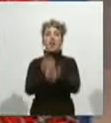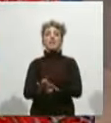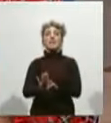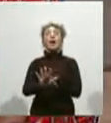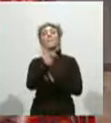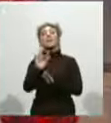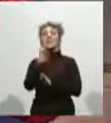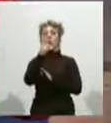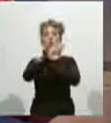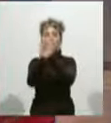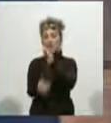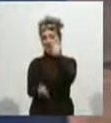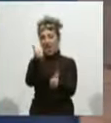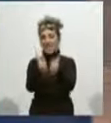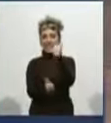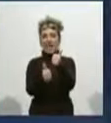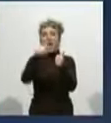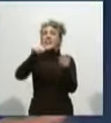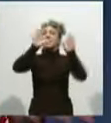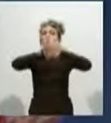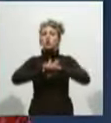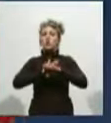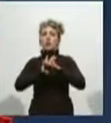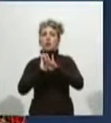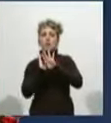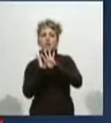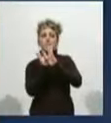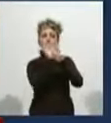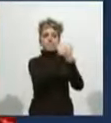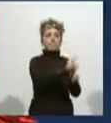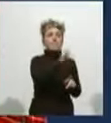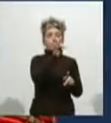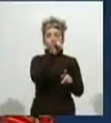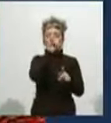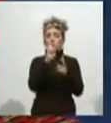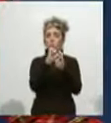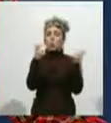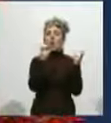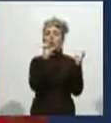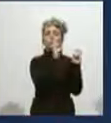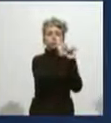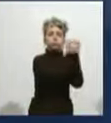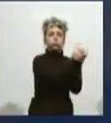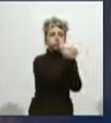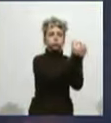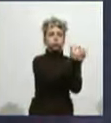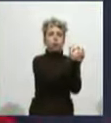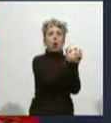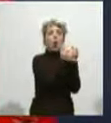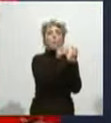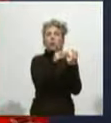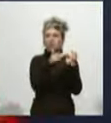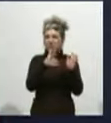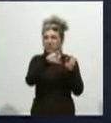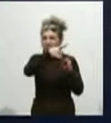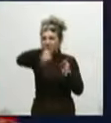finalista. Pero esta noche, en lo que el jurado delibera, yo creo que ustedes se quedaron con ganas, ¿verdad?, de lo que puede ser un auténtico concierto,